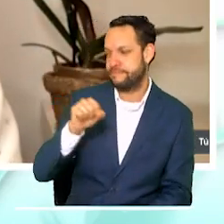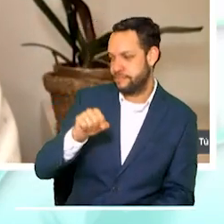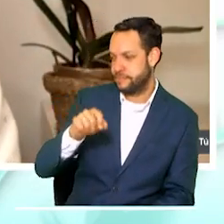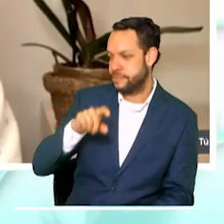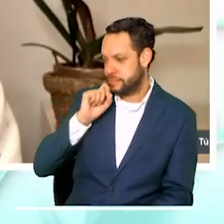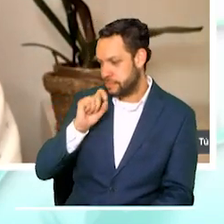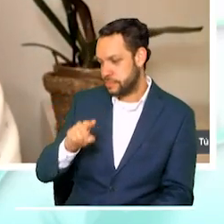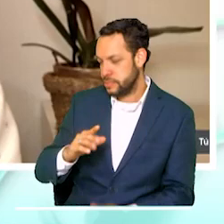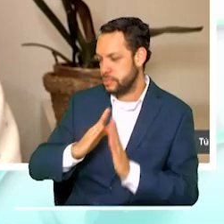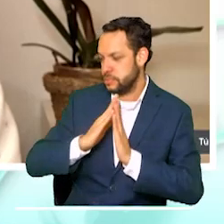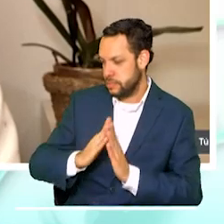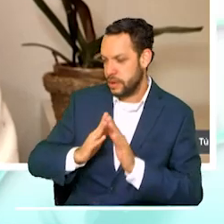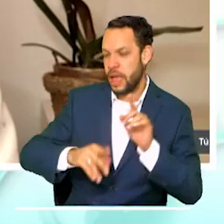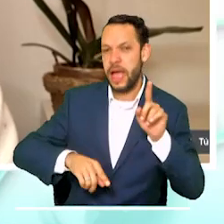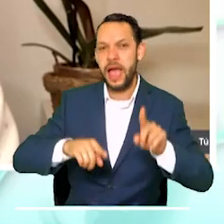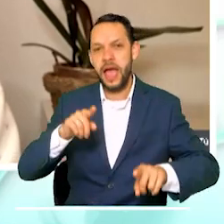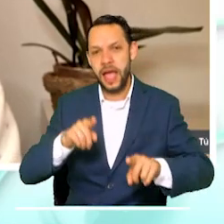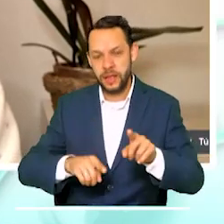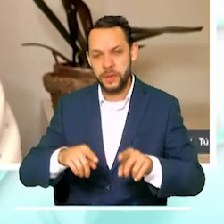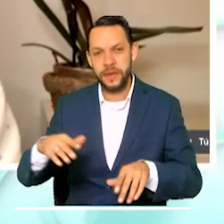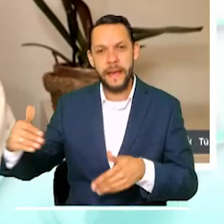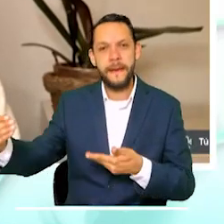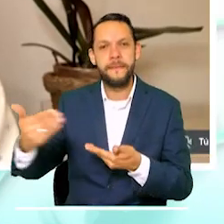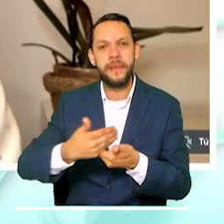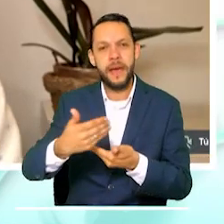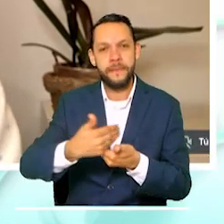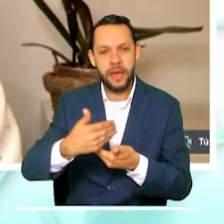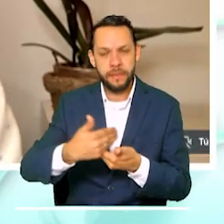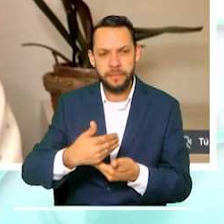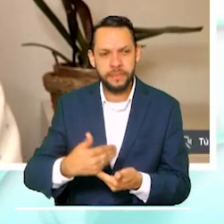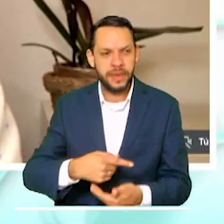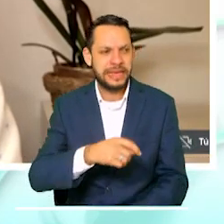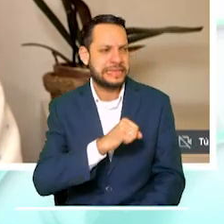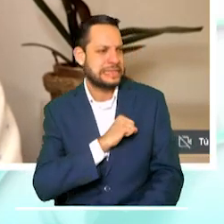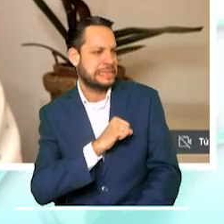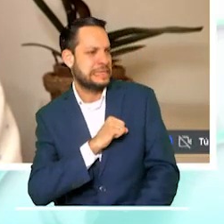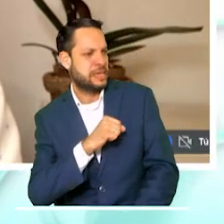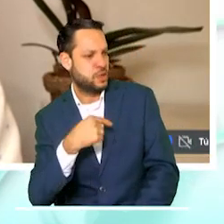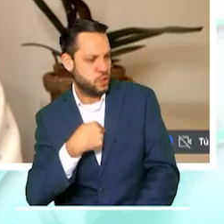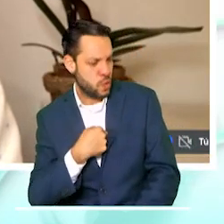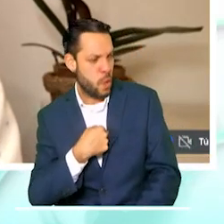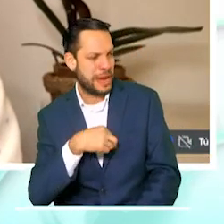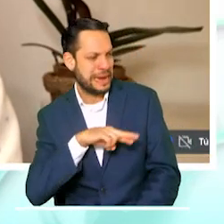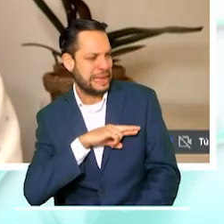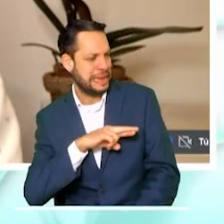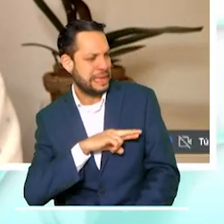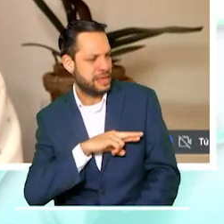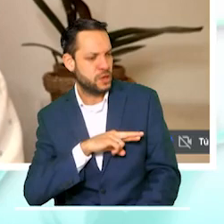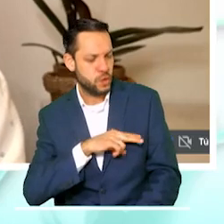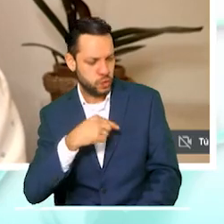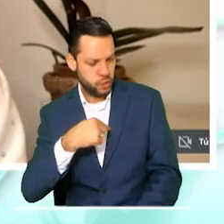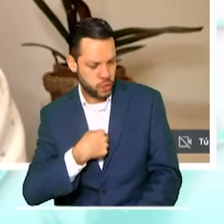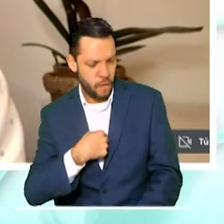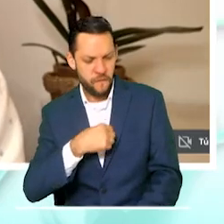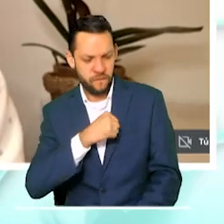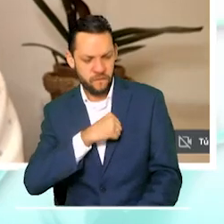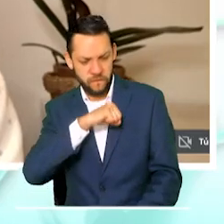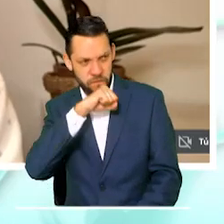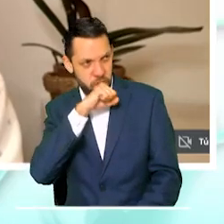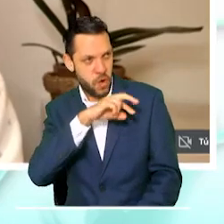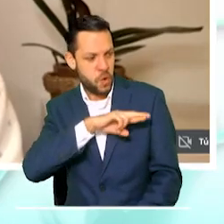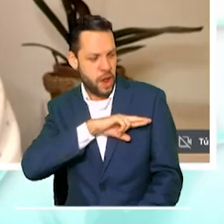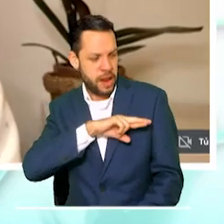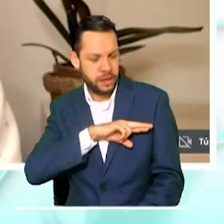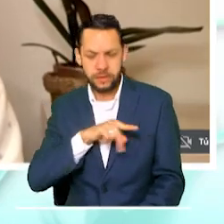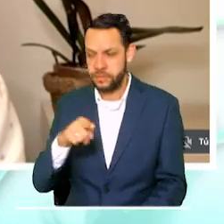parque muchas veces las personas vienen y tienen susto que la convertimos, ¿no? De pronto me ven a mí así vestido en estilo de la